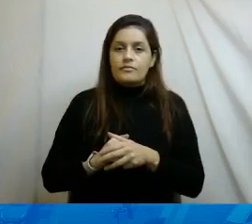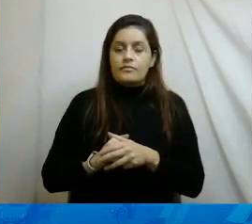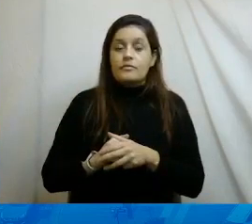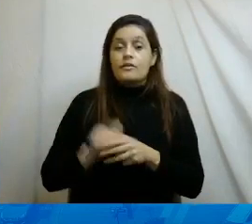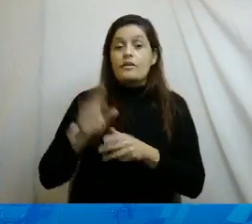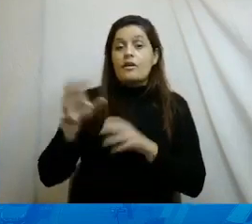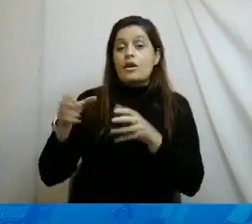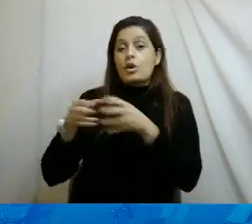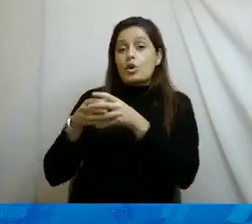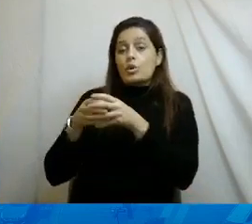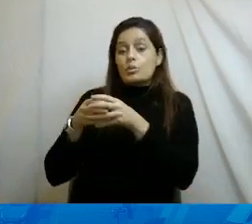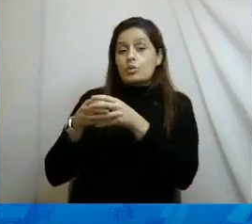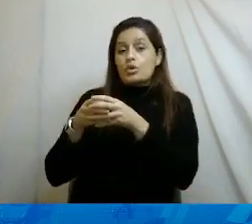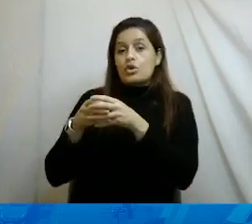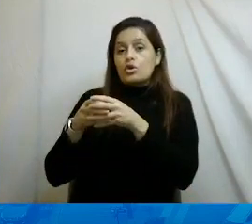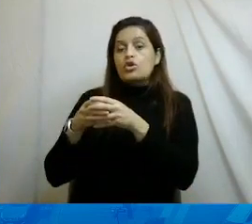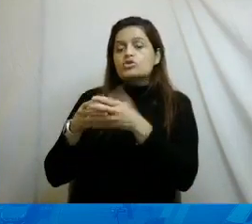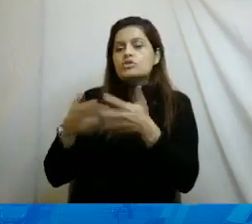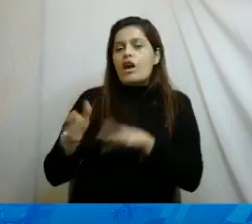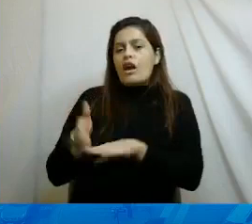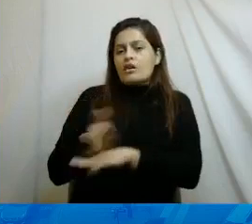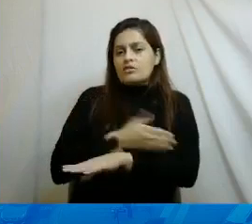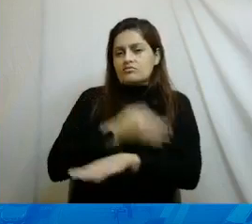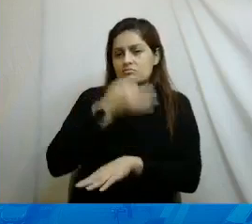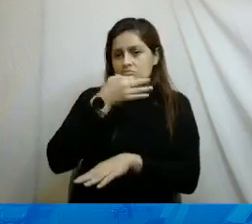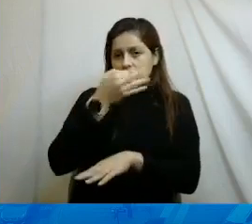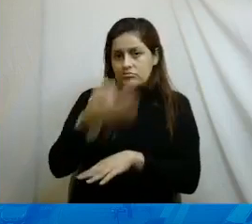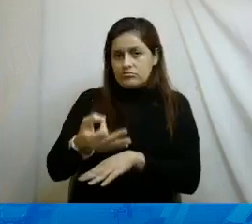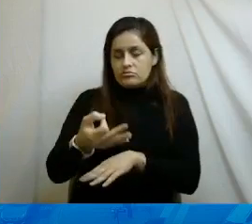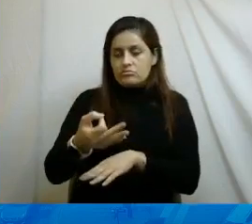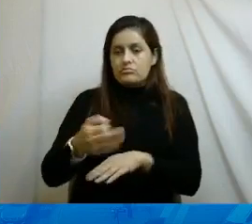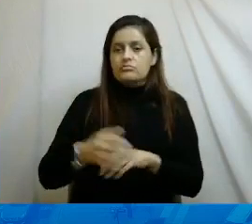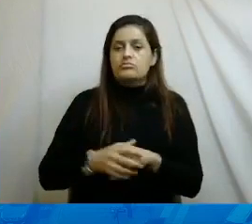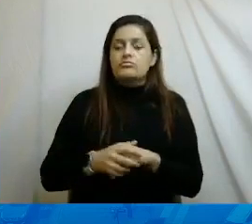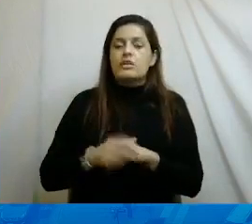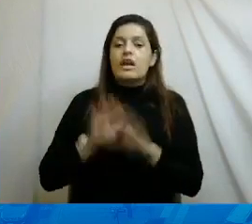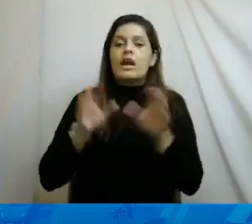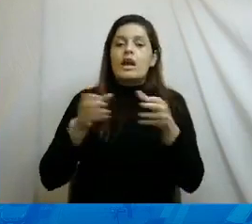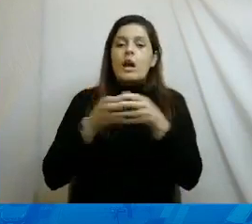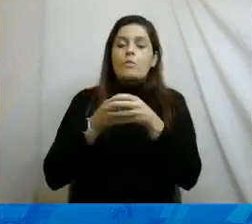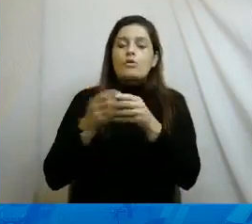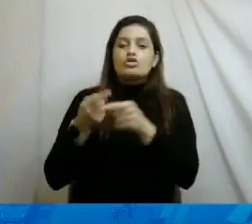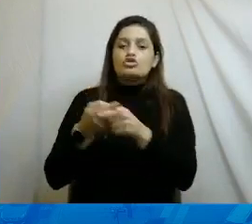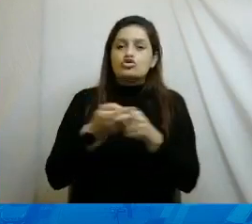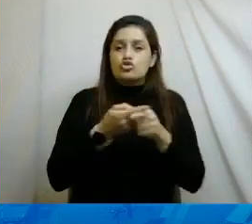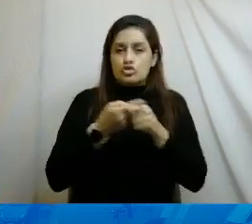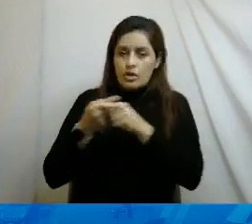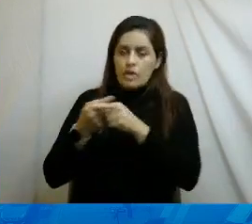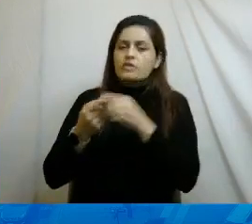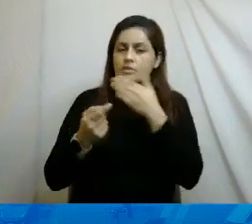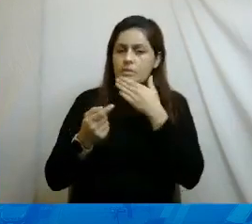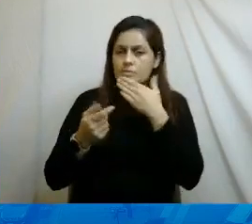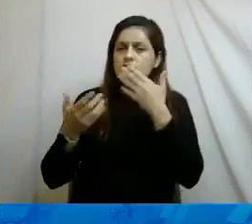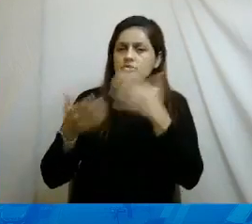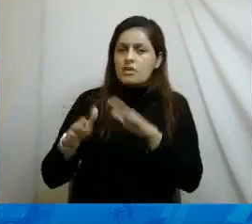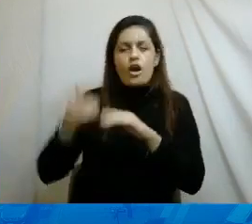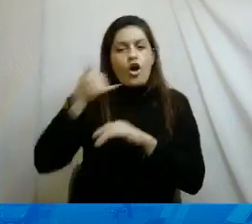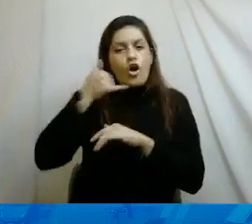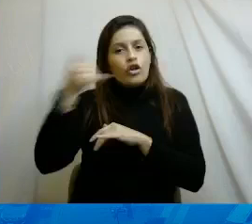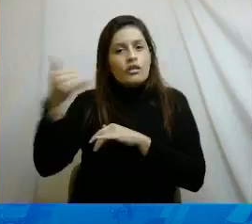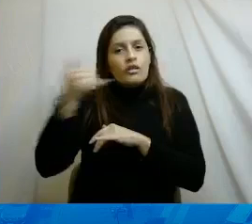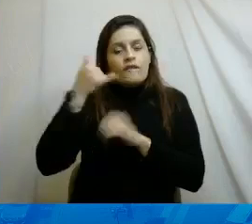también mencionar, creo que lo había mencionado en un consejo pasado, que el equipo social también está en contacto con la